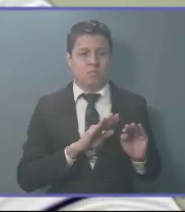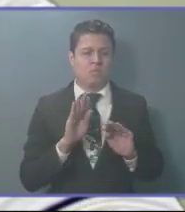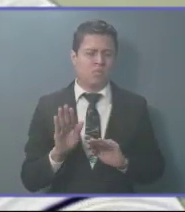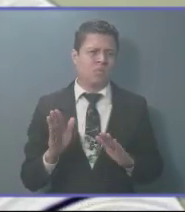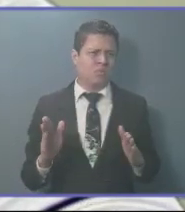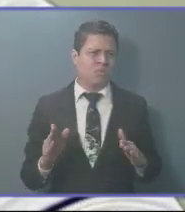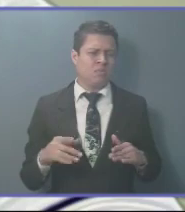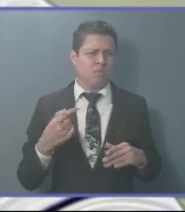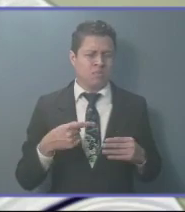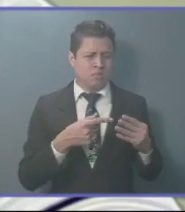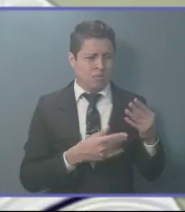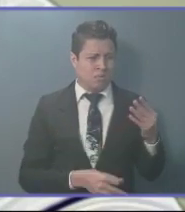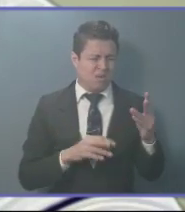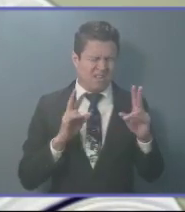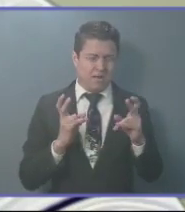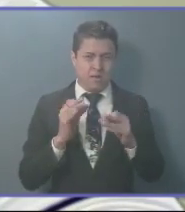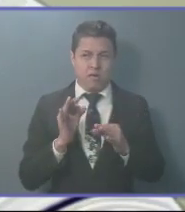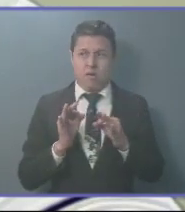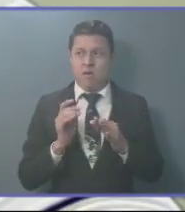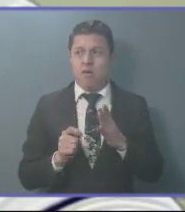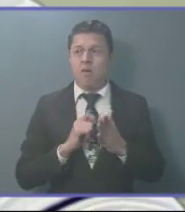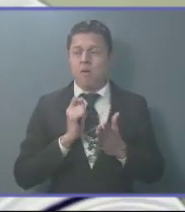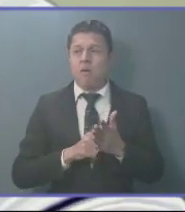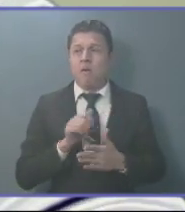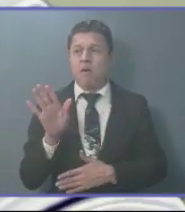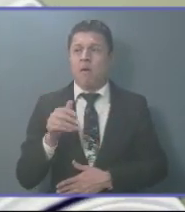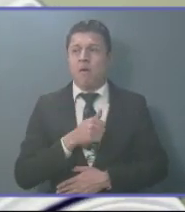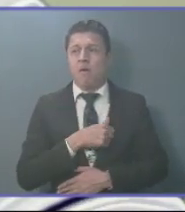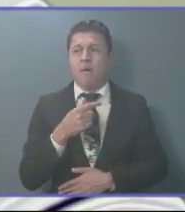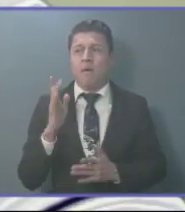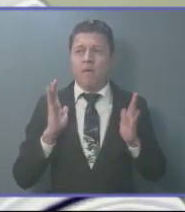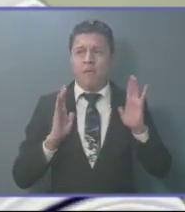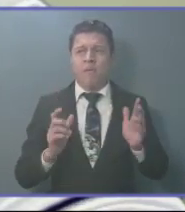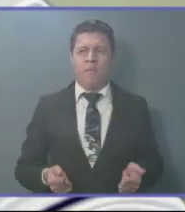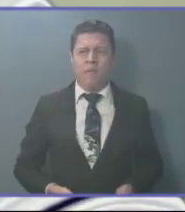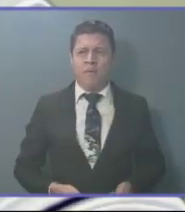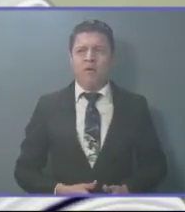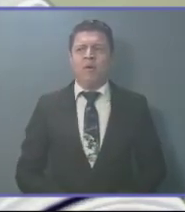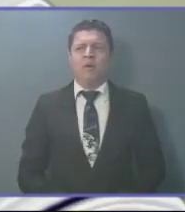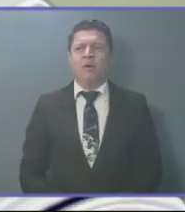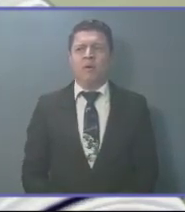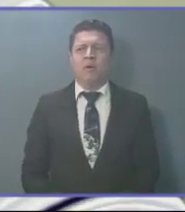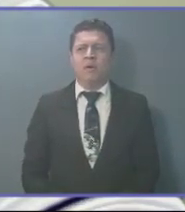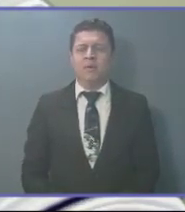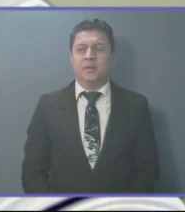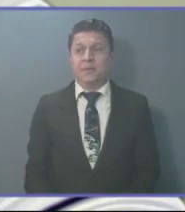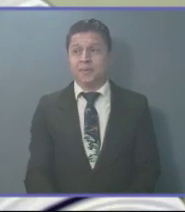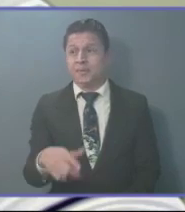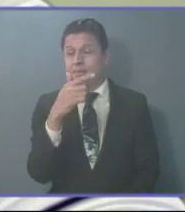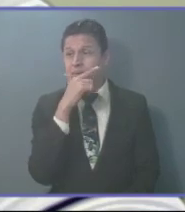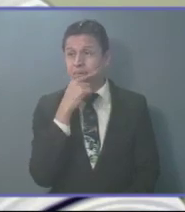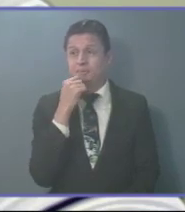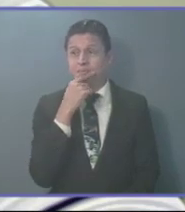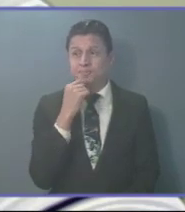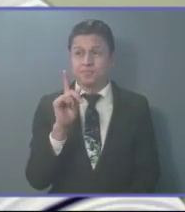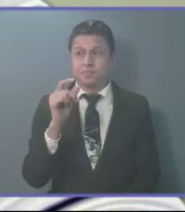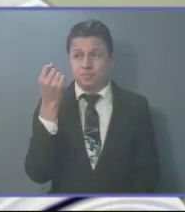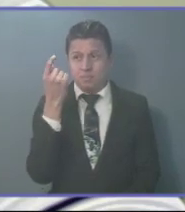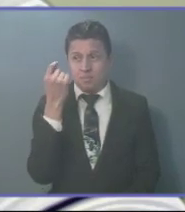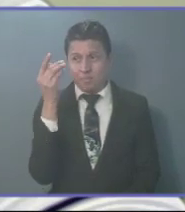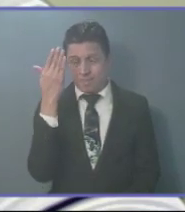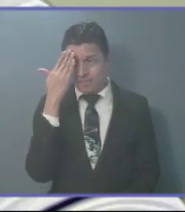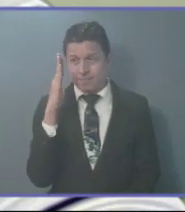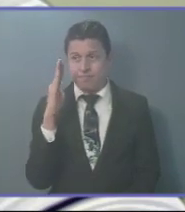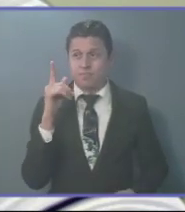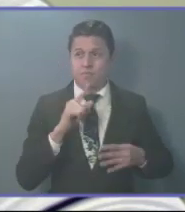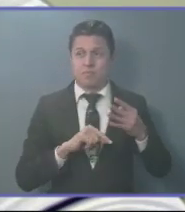al legislar sobre materias cuya iniciativa le correspondían al Ejecutivo. Tal parece que no conocen la Constitución de la República